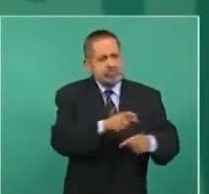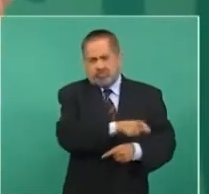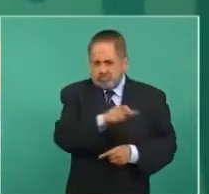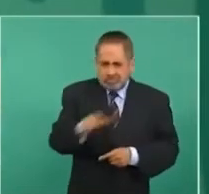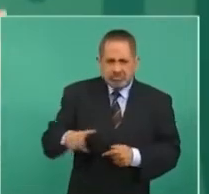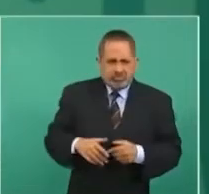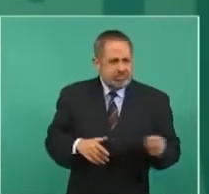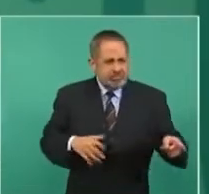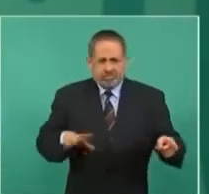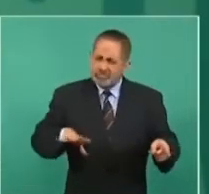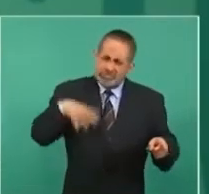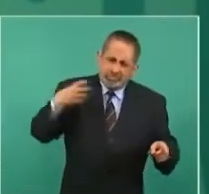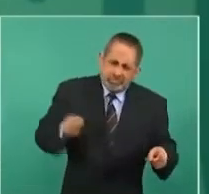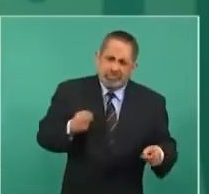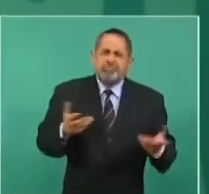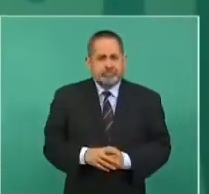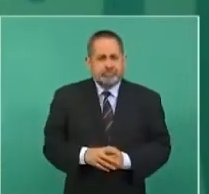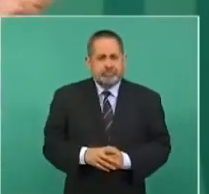¿por qué abusan?